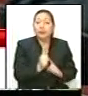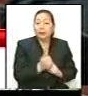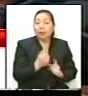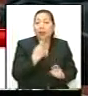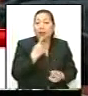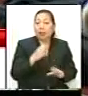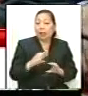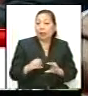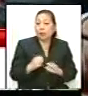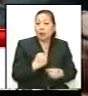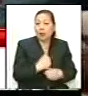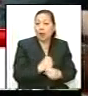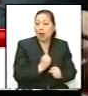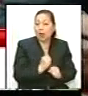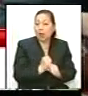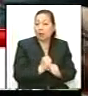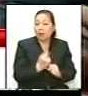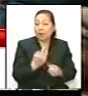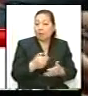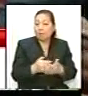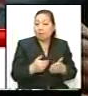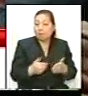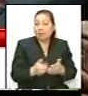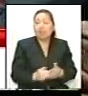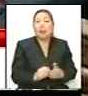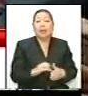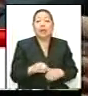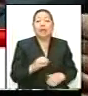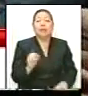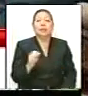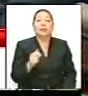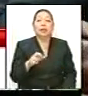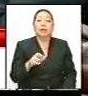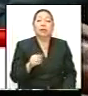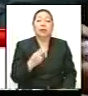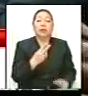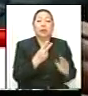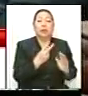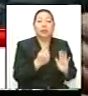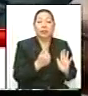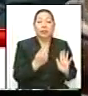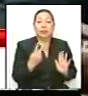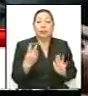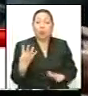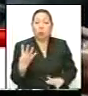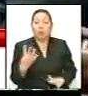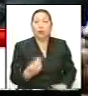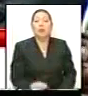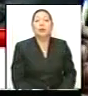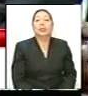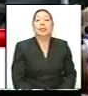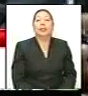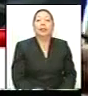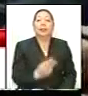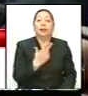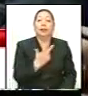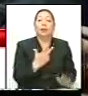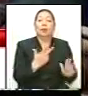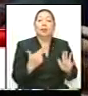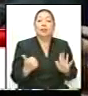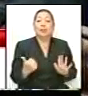ejecutó obras en los predios ubicados en la calle Sapi 674 y